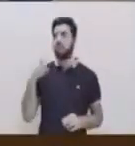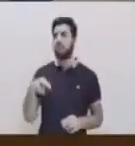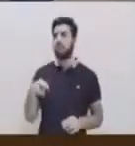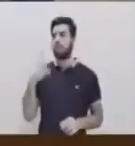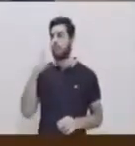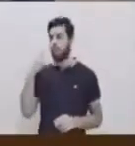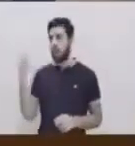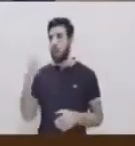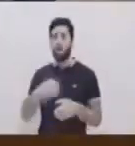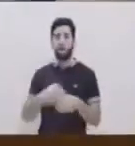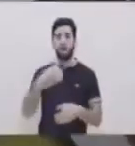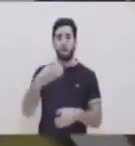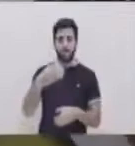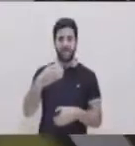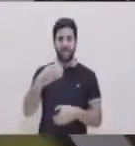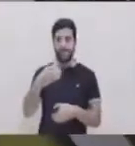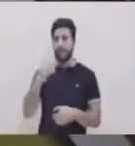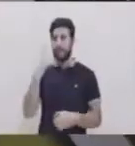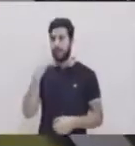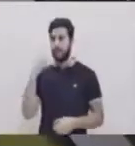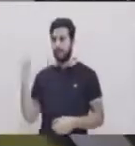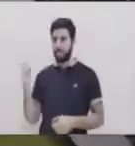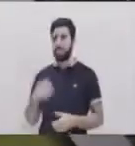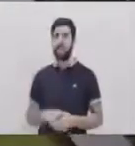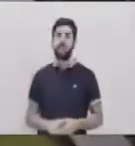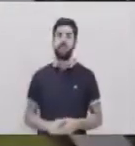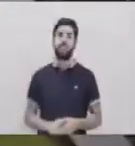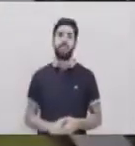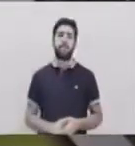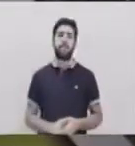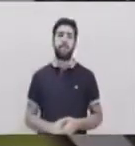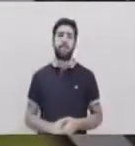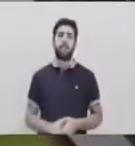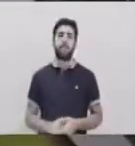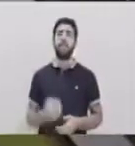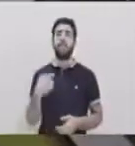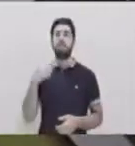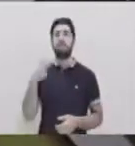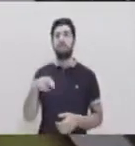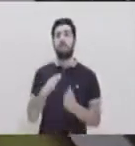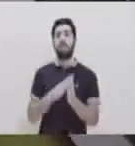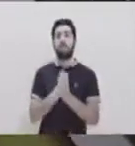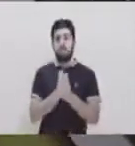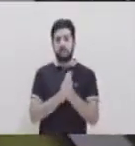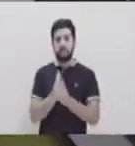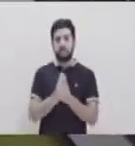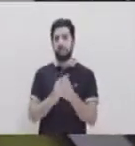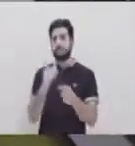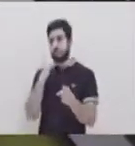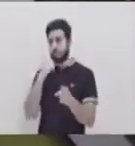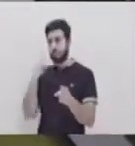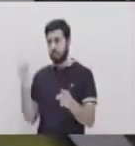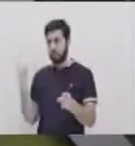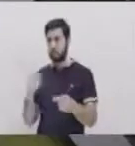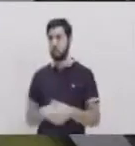necesitamos una botella plástica. Voy a aprovechar y voy a utilizar la que ya tengo acá.